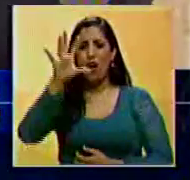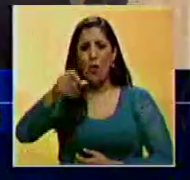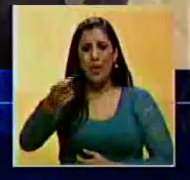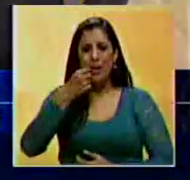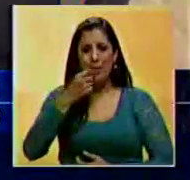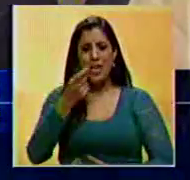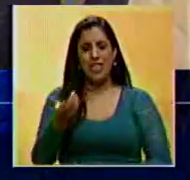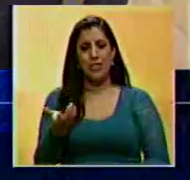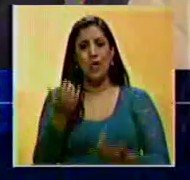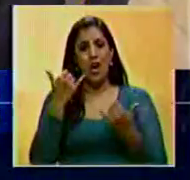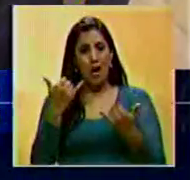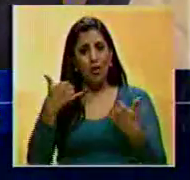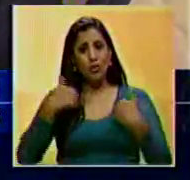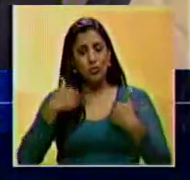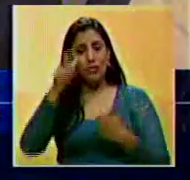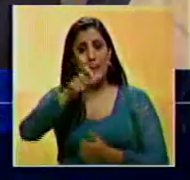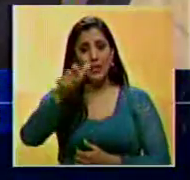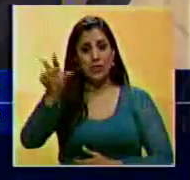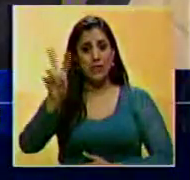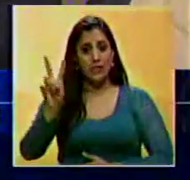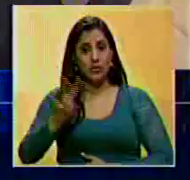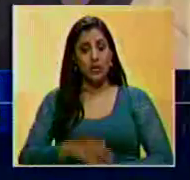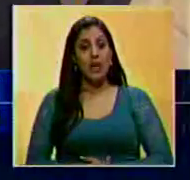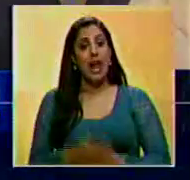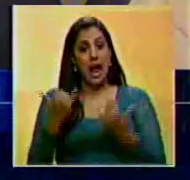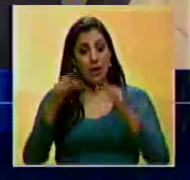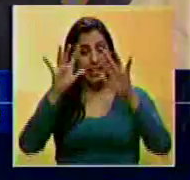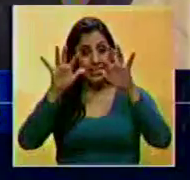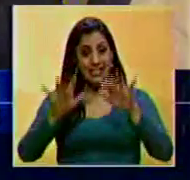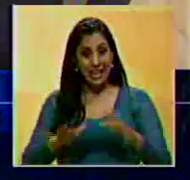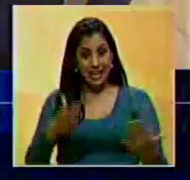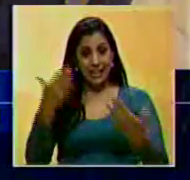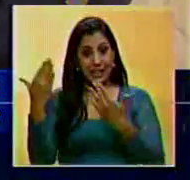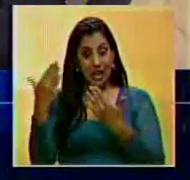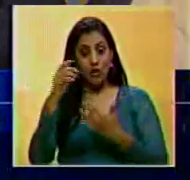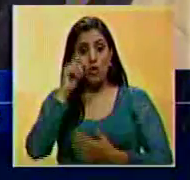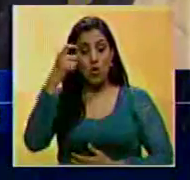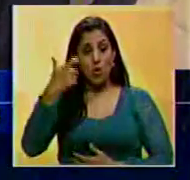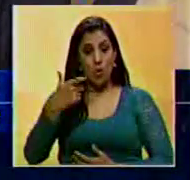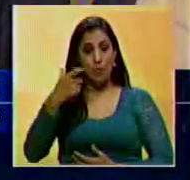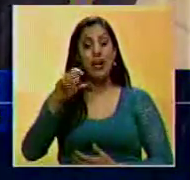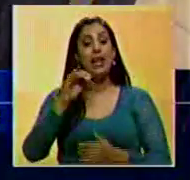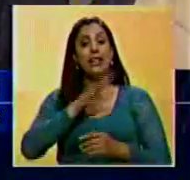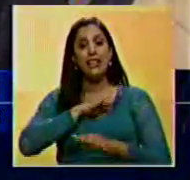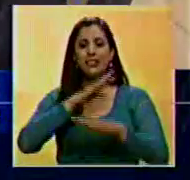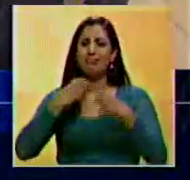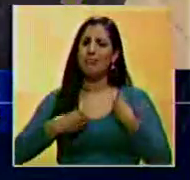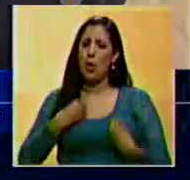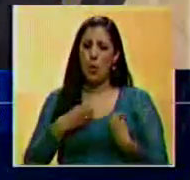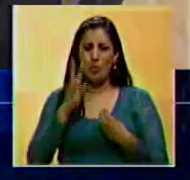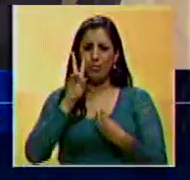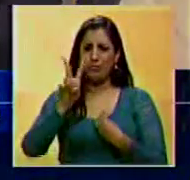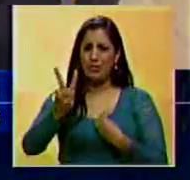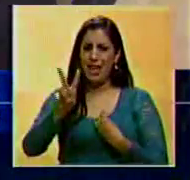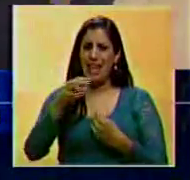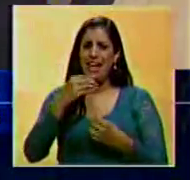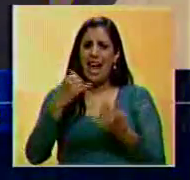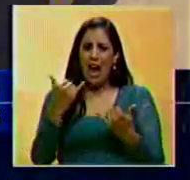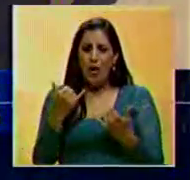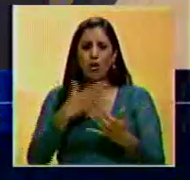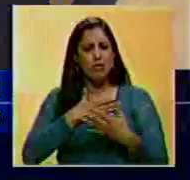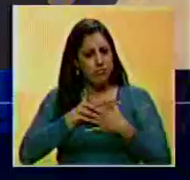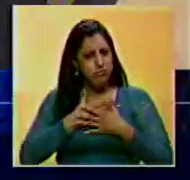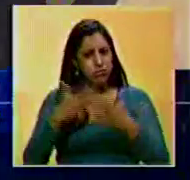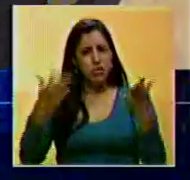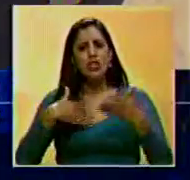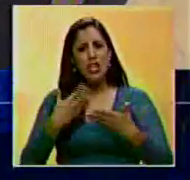por la que atraviesan los venezolanos el secretario general del organismo luis almagro manifestó su preocupación por el tema y ofreció la